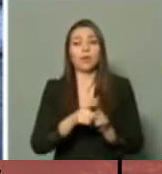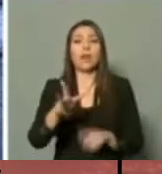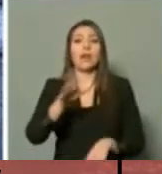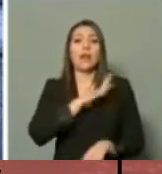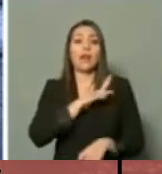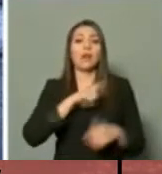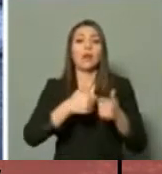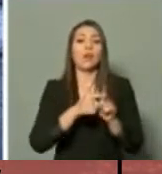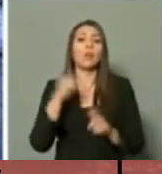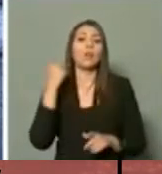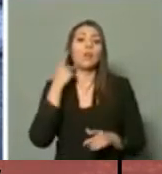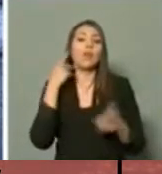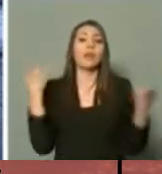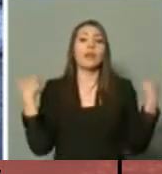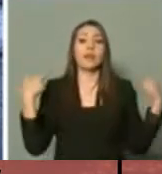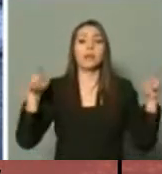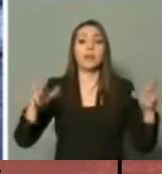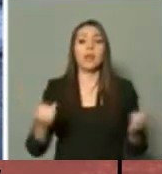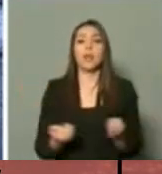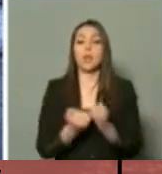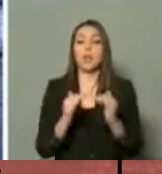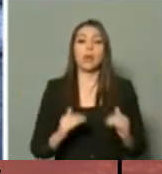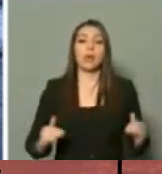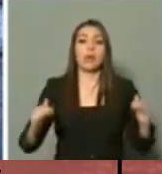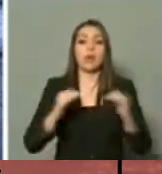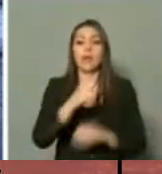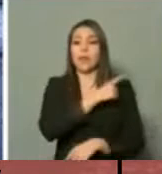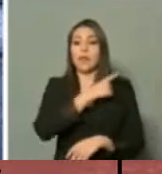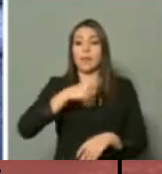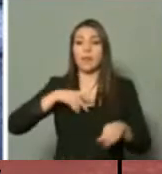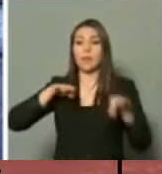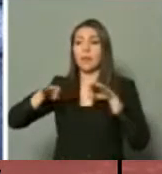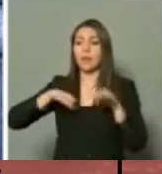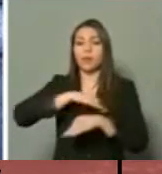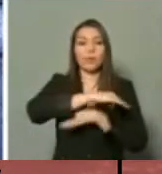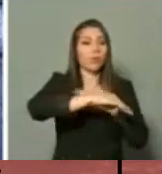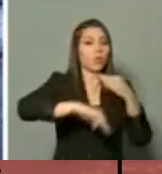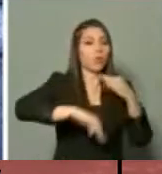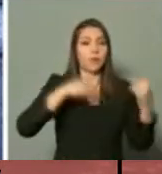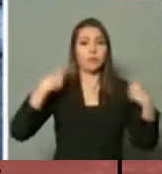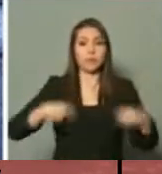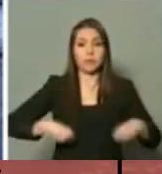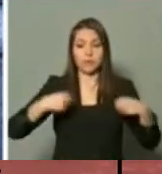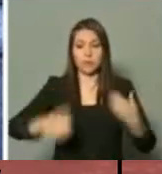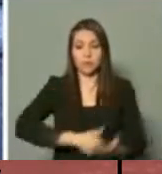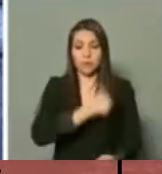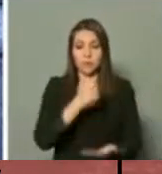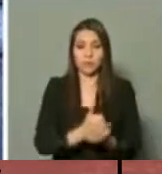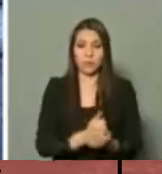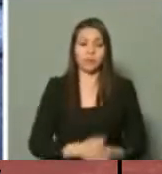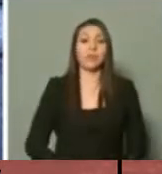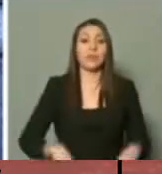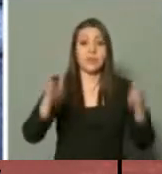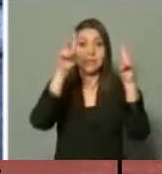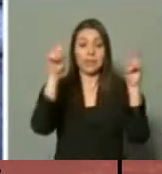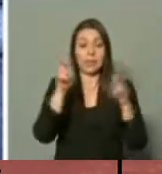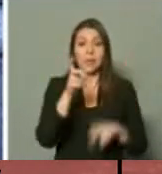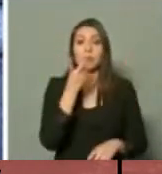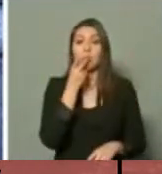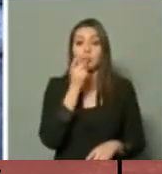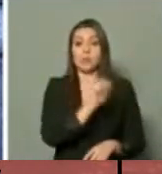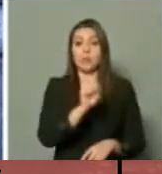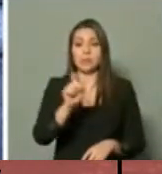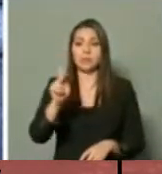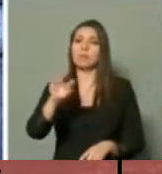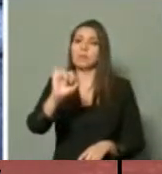representación proporcional. Y nosotros tenemos que legislar para todos los ciudadanos. En materia de seguridad pública, claro, vamos a asignar mayor presupuesto